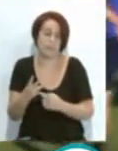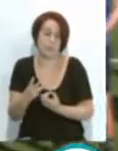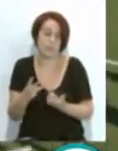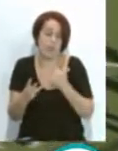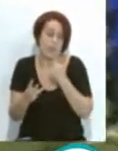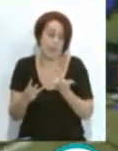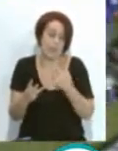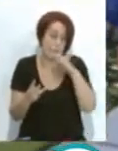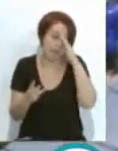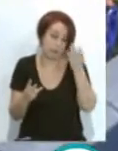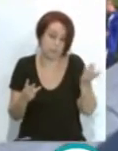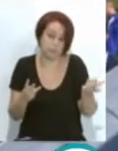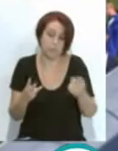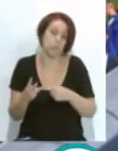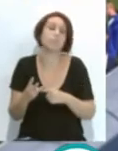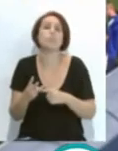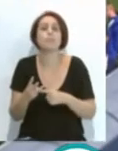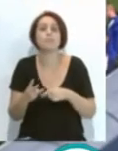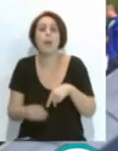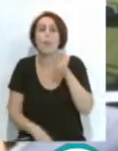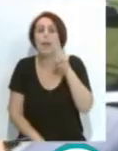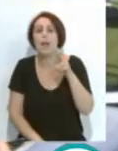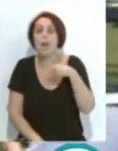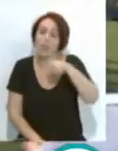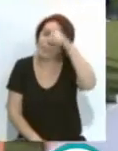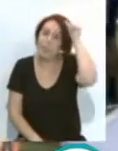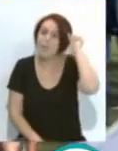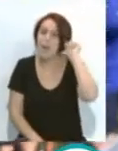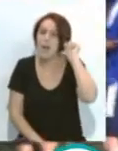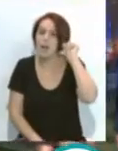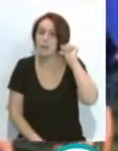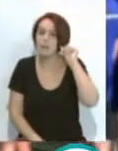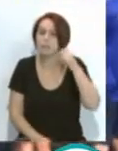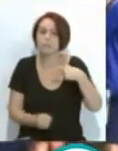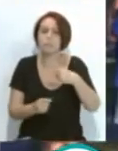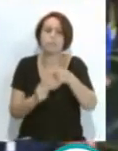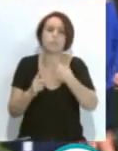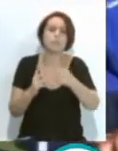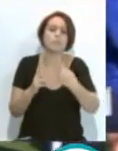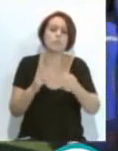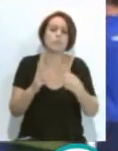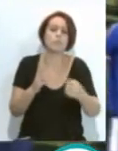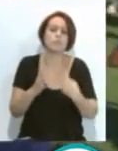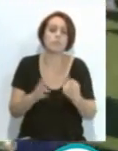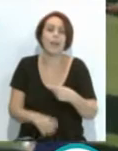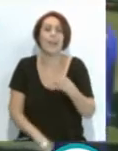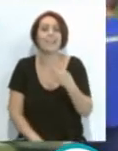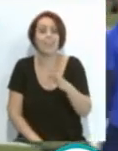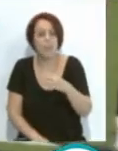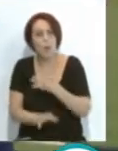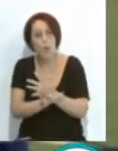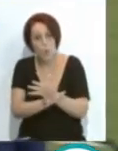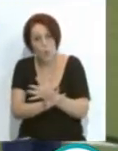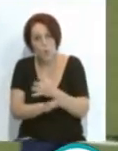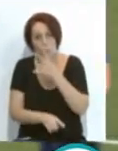podemos decir, capitanes. Vemos a Álvaro Cervera contando los jugadores, hay 30 jugadores, porque